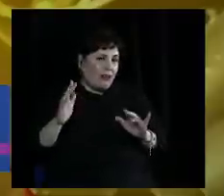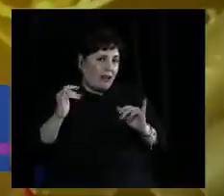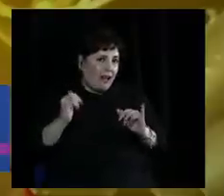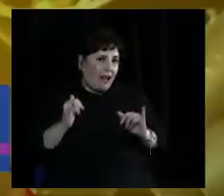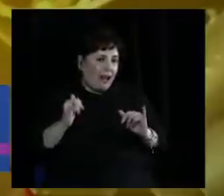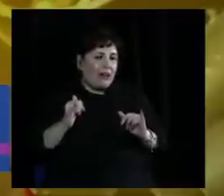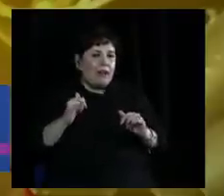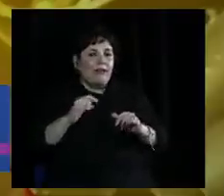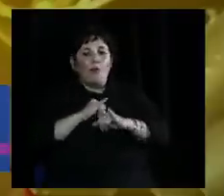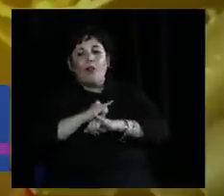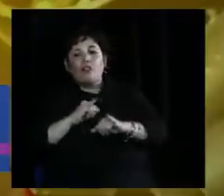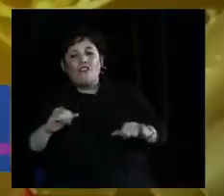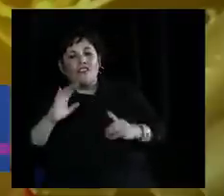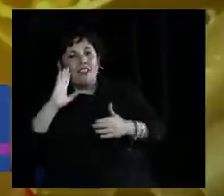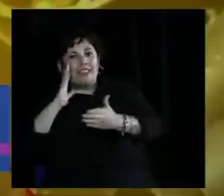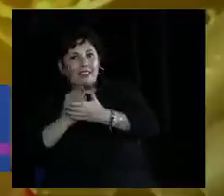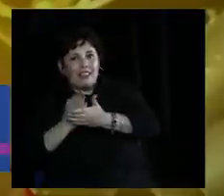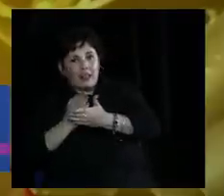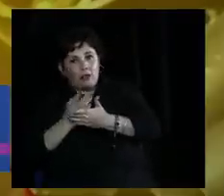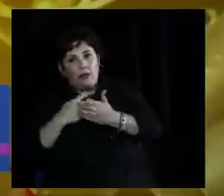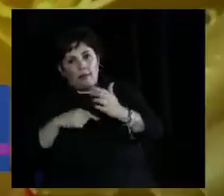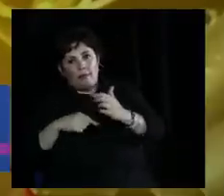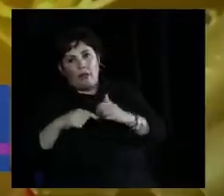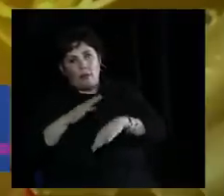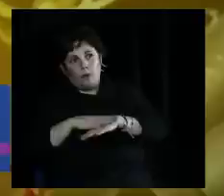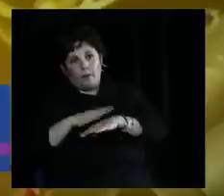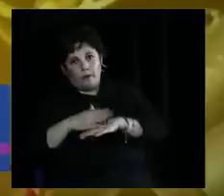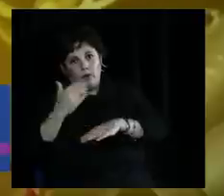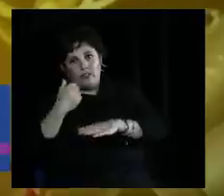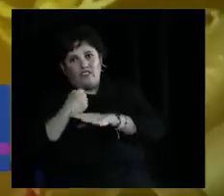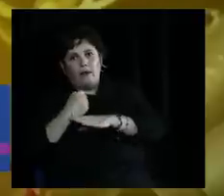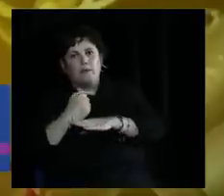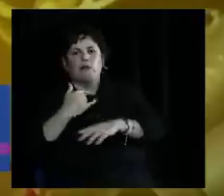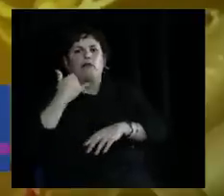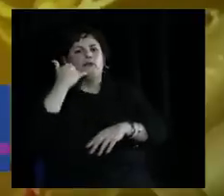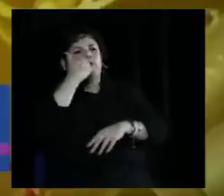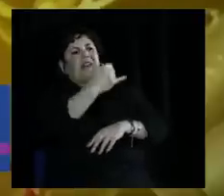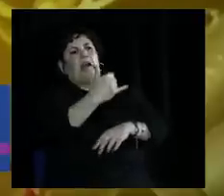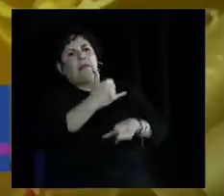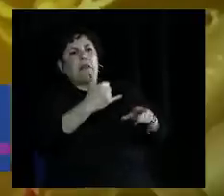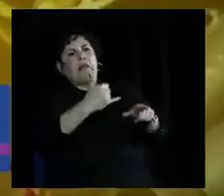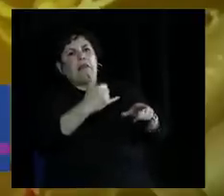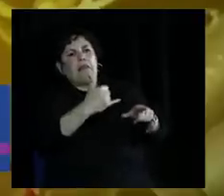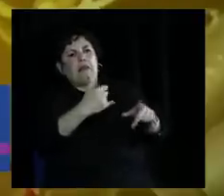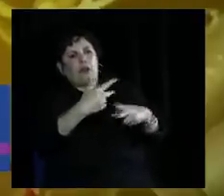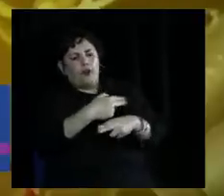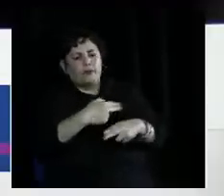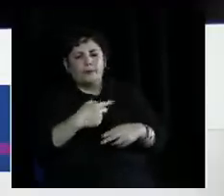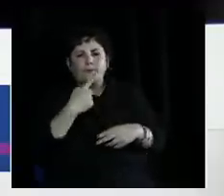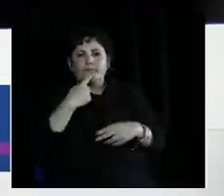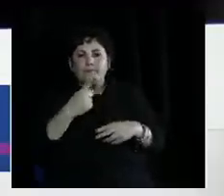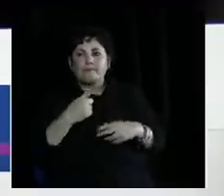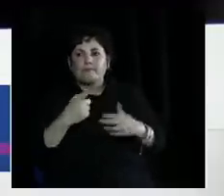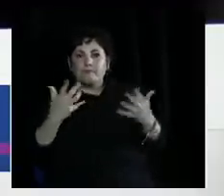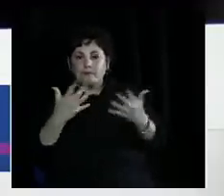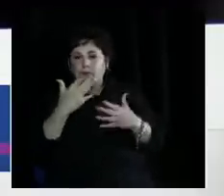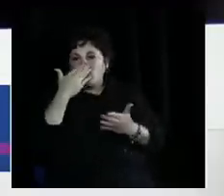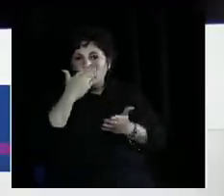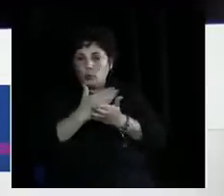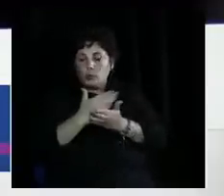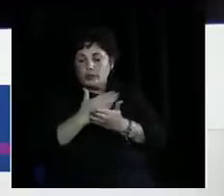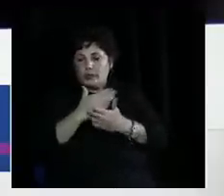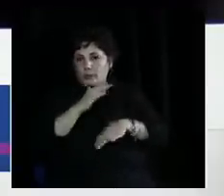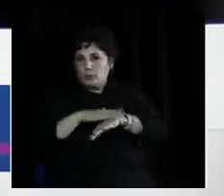la postdictadura, pero bueno, hubo tiempos donde eran famosos los llamados? ¿Cuál es la situación? Sí, lo que ha pasado en el último